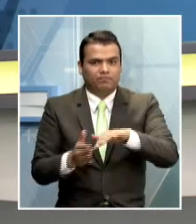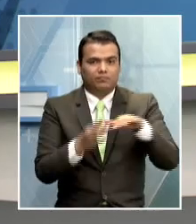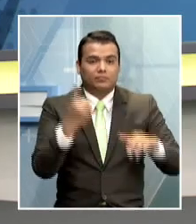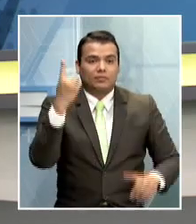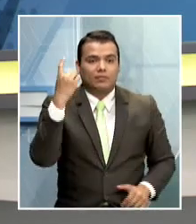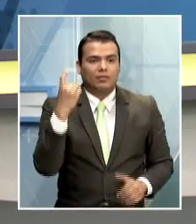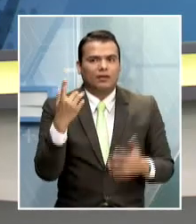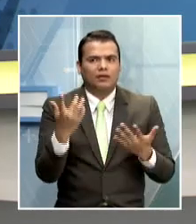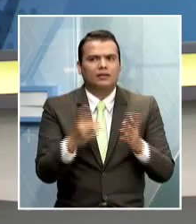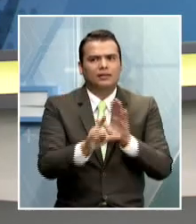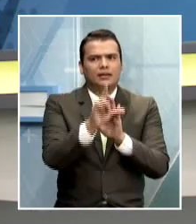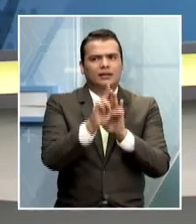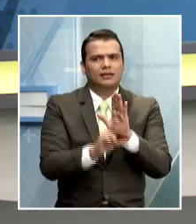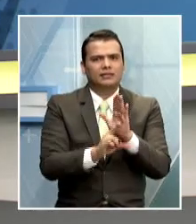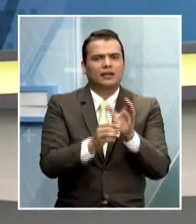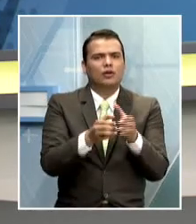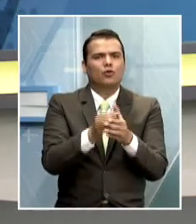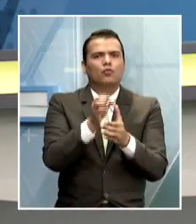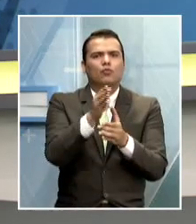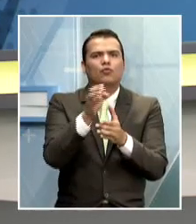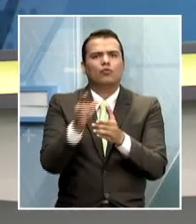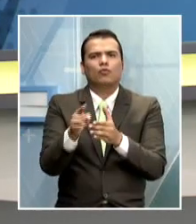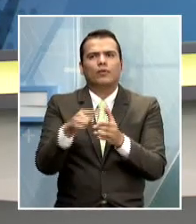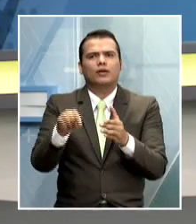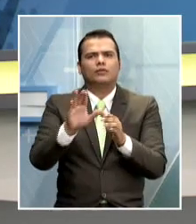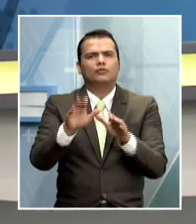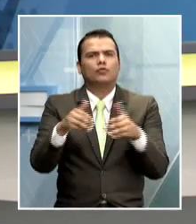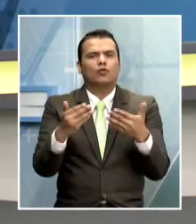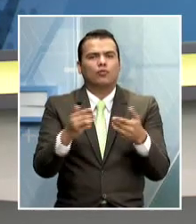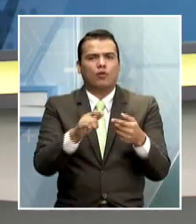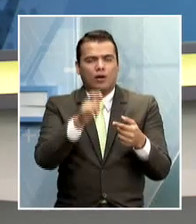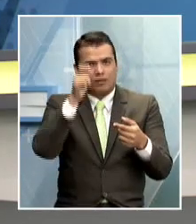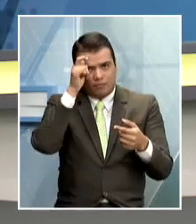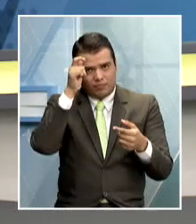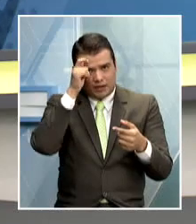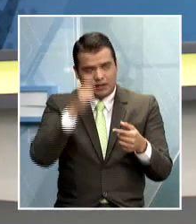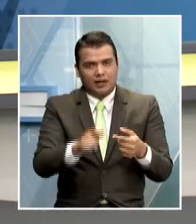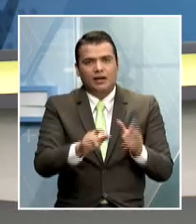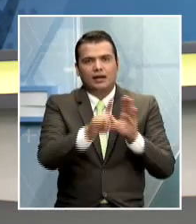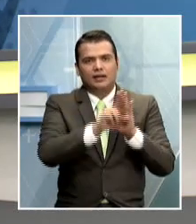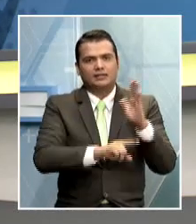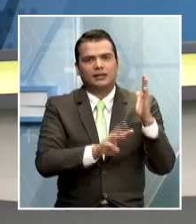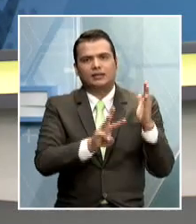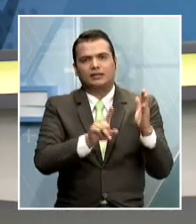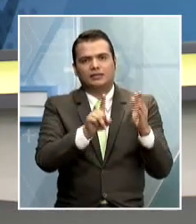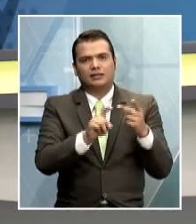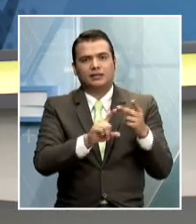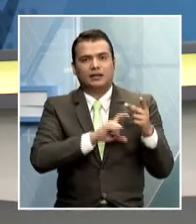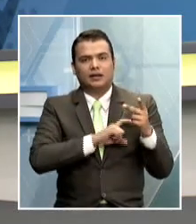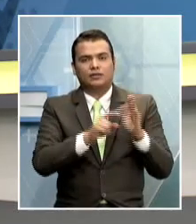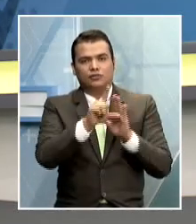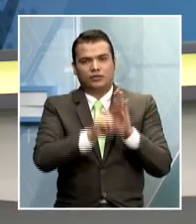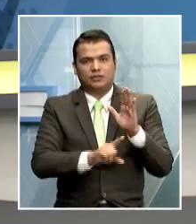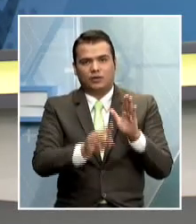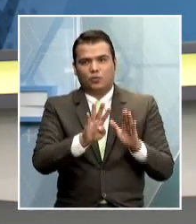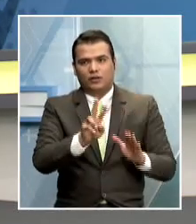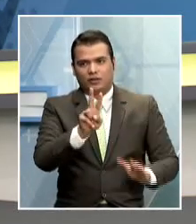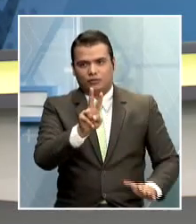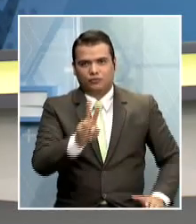Ayer se conoció el ranking de los clubes de la Conmebol. América aparece 36, Deportivo Cali 42. Veamos la